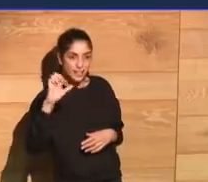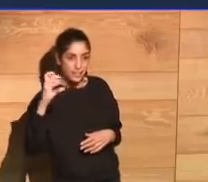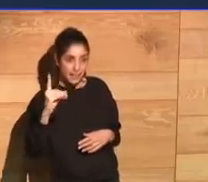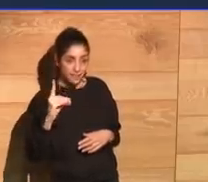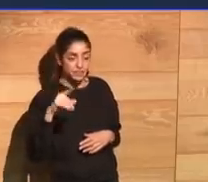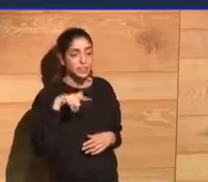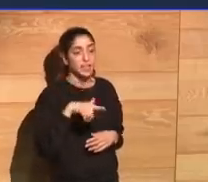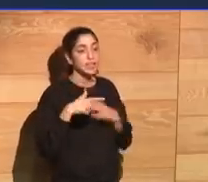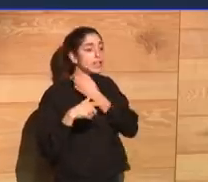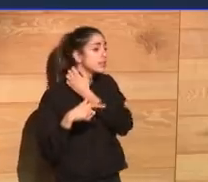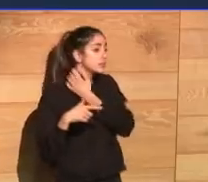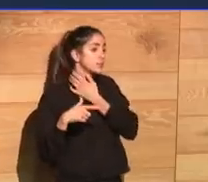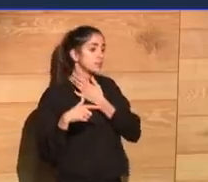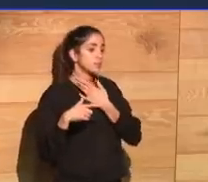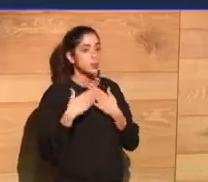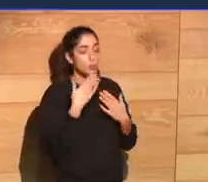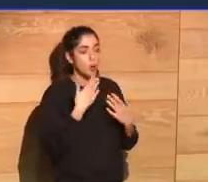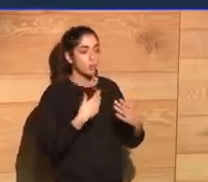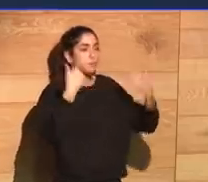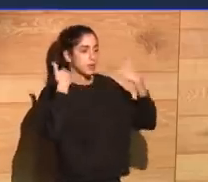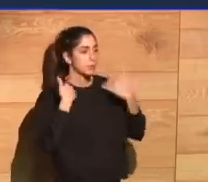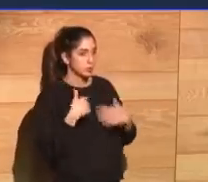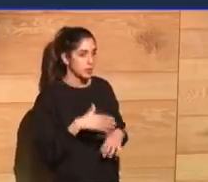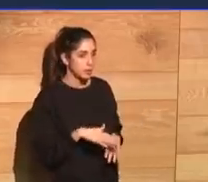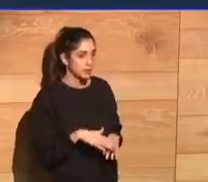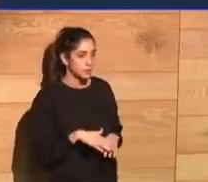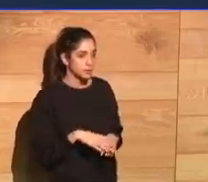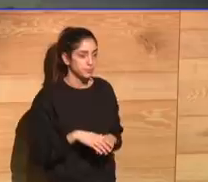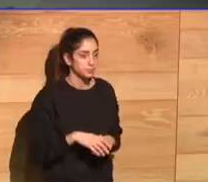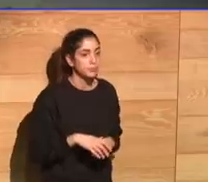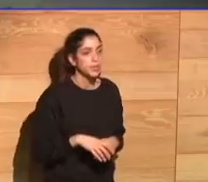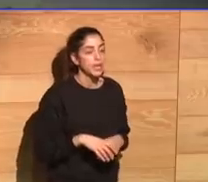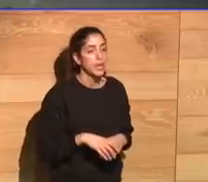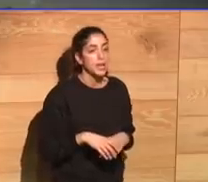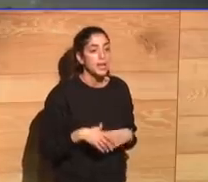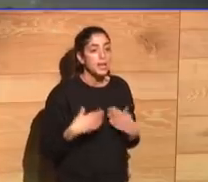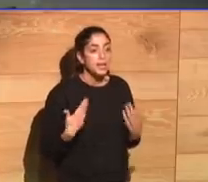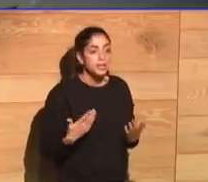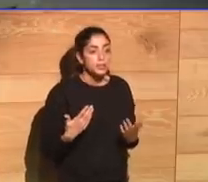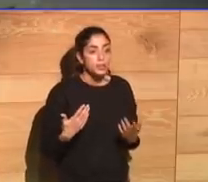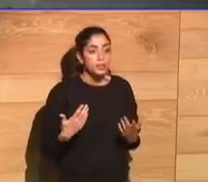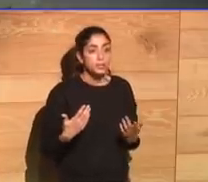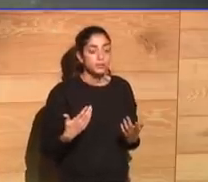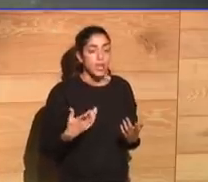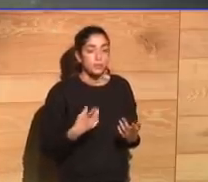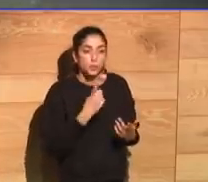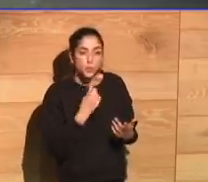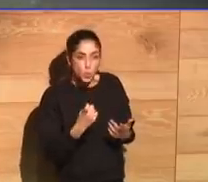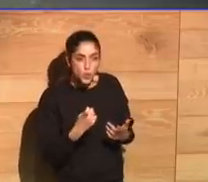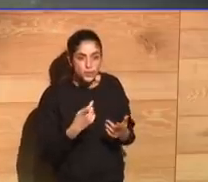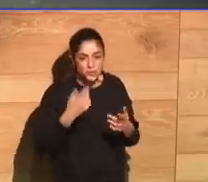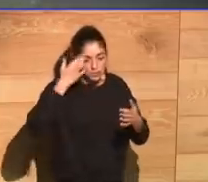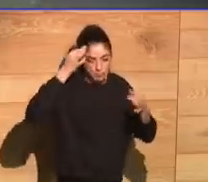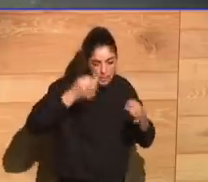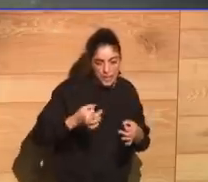con la carga puesta. Y esa es esa sí, volvemos a la verosimilitud que buscaba Richard Donner, ¿no? O sea, ya les va a costar creerse que hay un señor